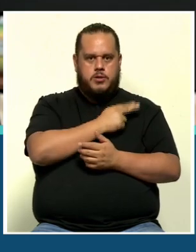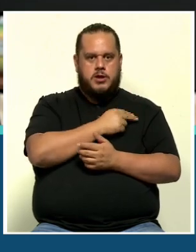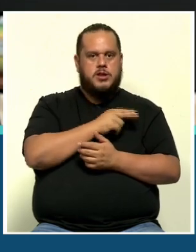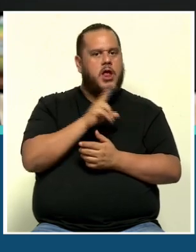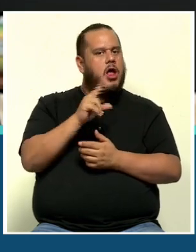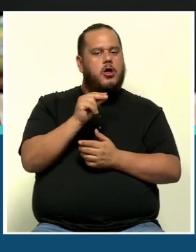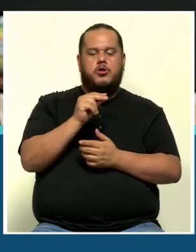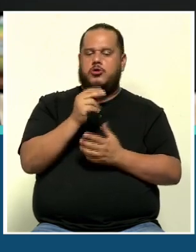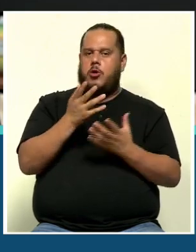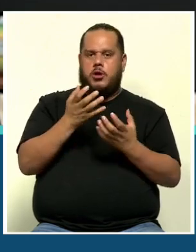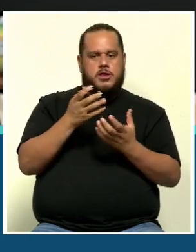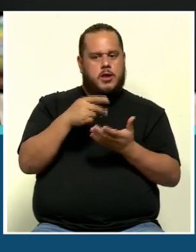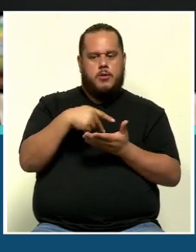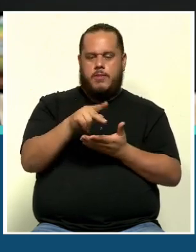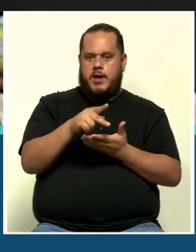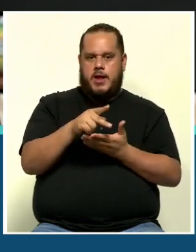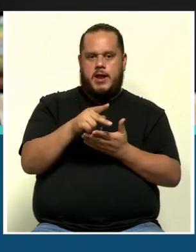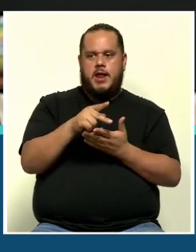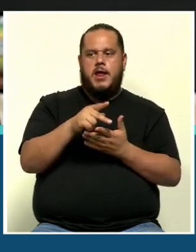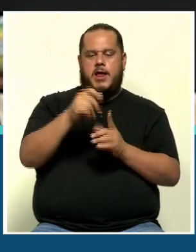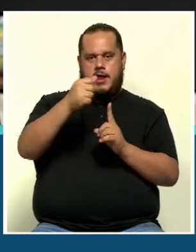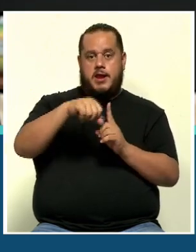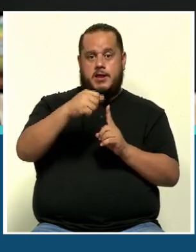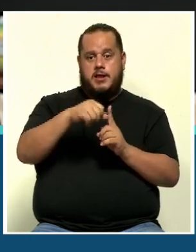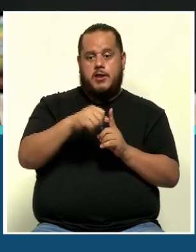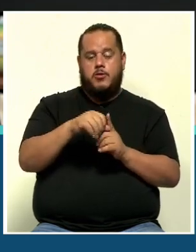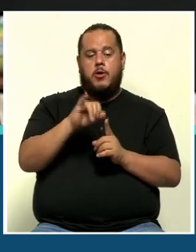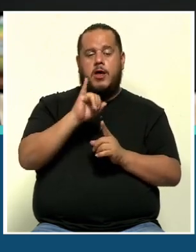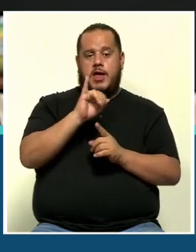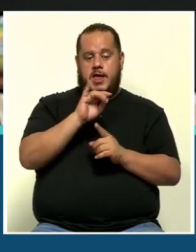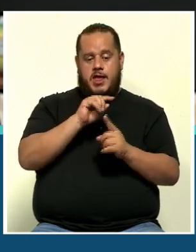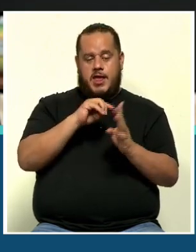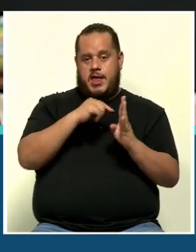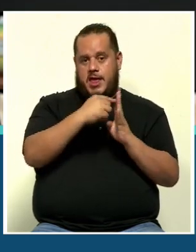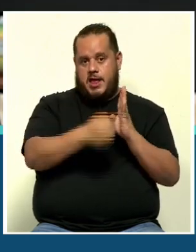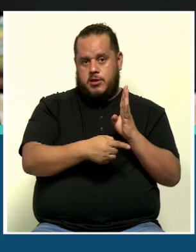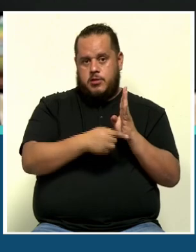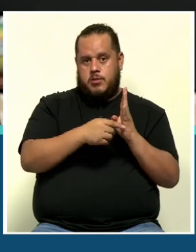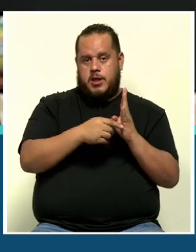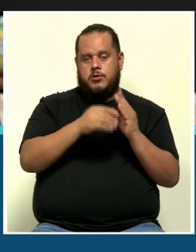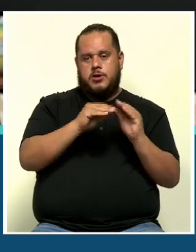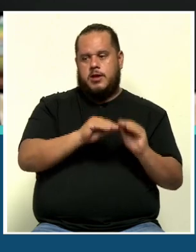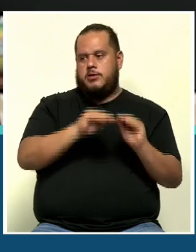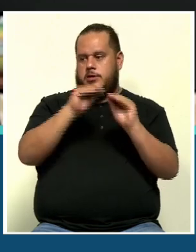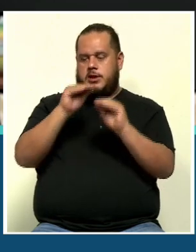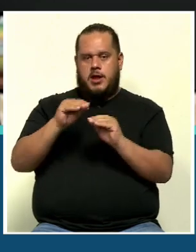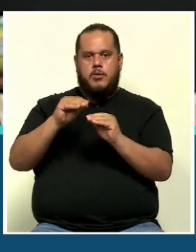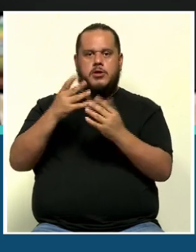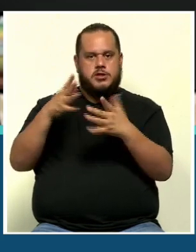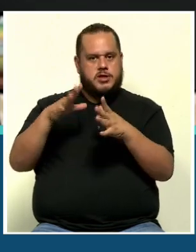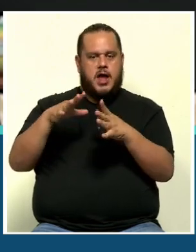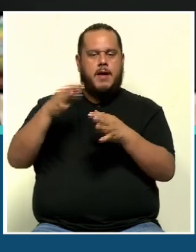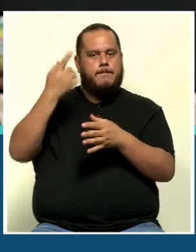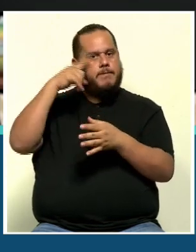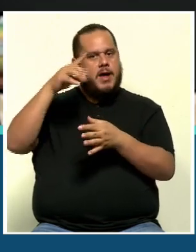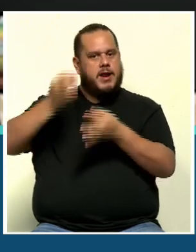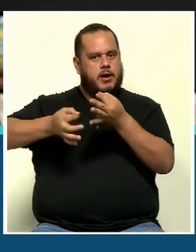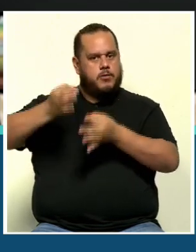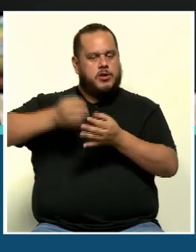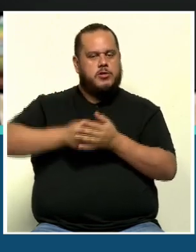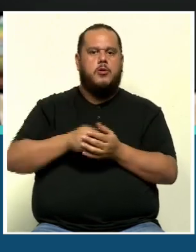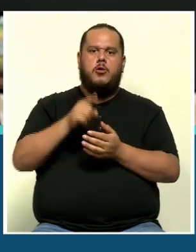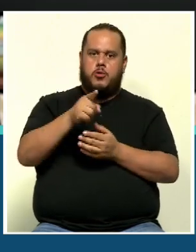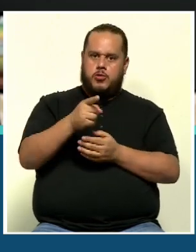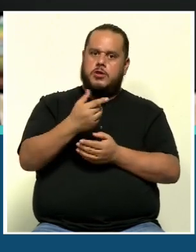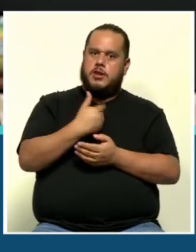no cumplieron con su deber y esos casos los estamos trasladando a sede judicial. Usted está a